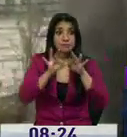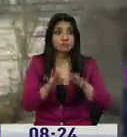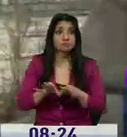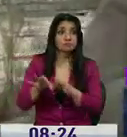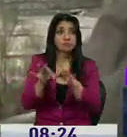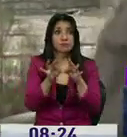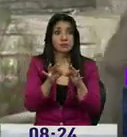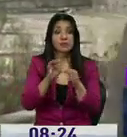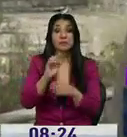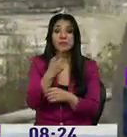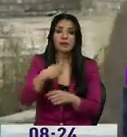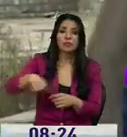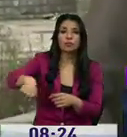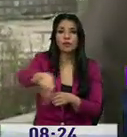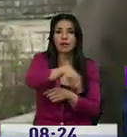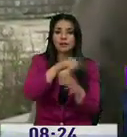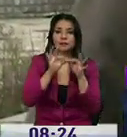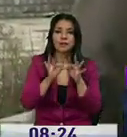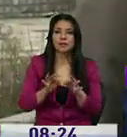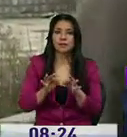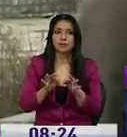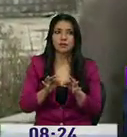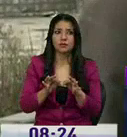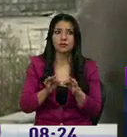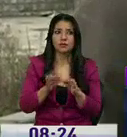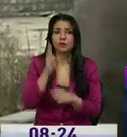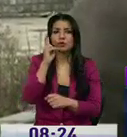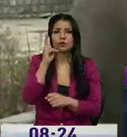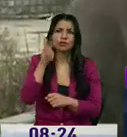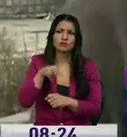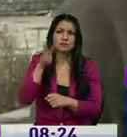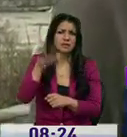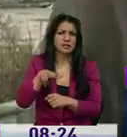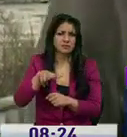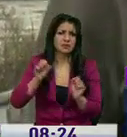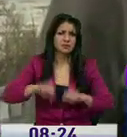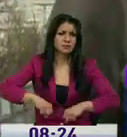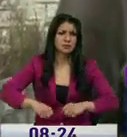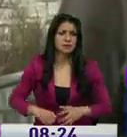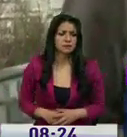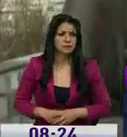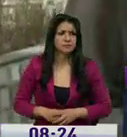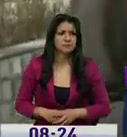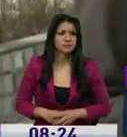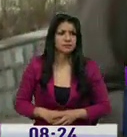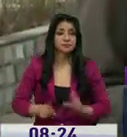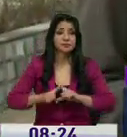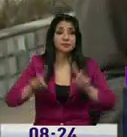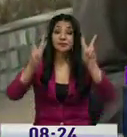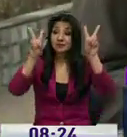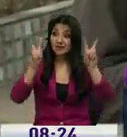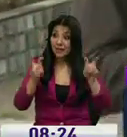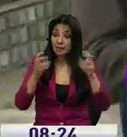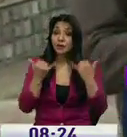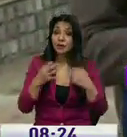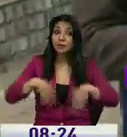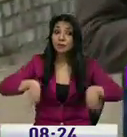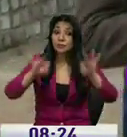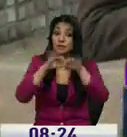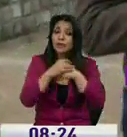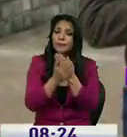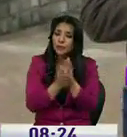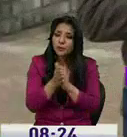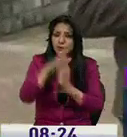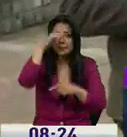mantenimiento. La primera vuelta al mantenimiento seguramente en unos 2-3 meses, ¿no? Y también, pero el tema en este momento importante, aprovechar